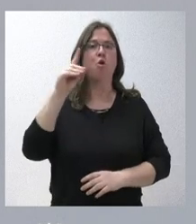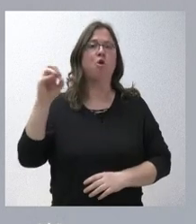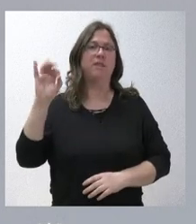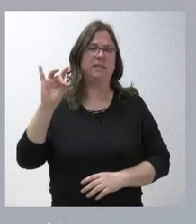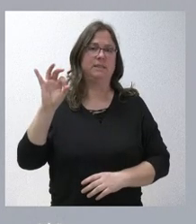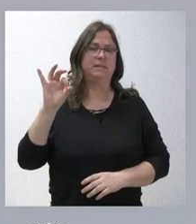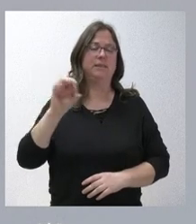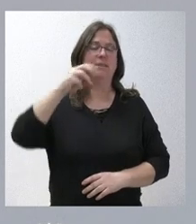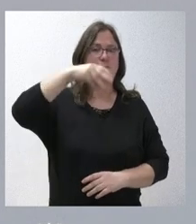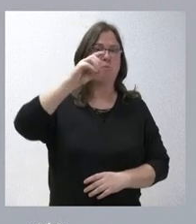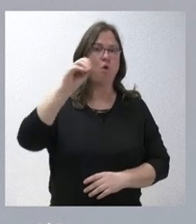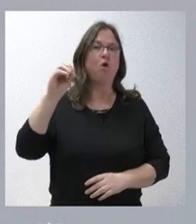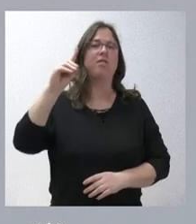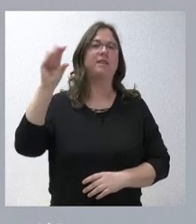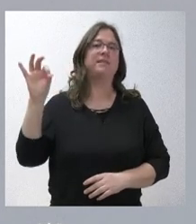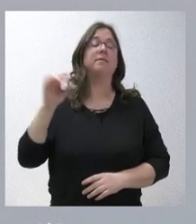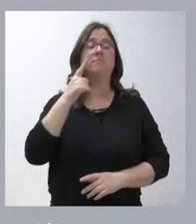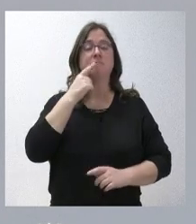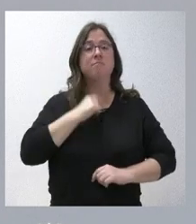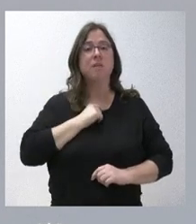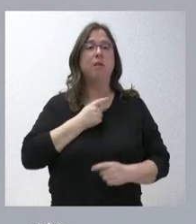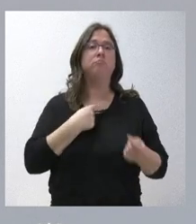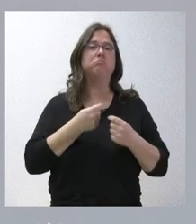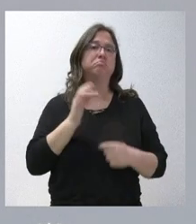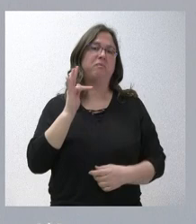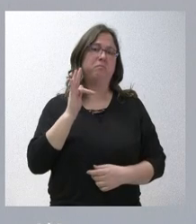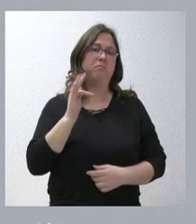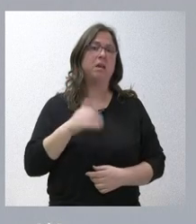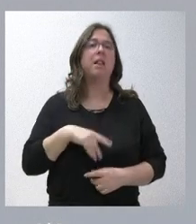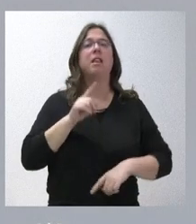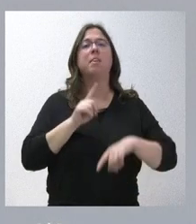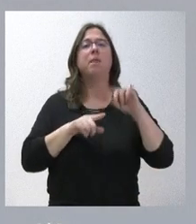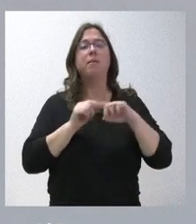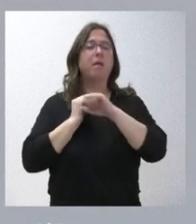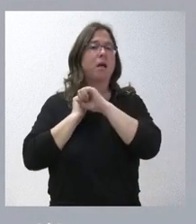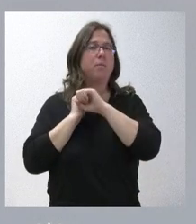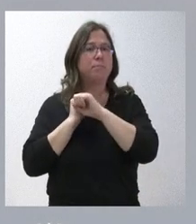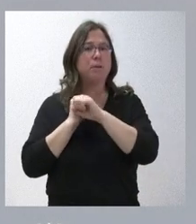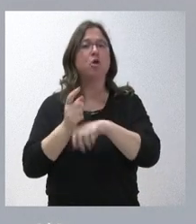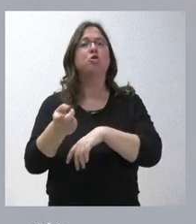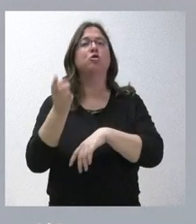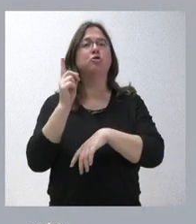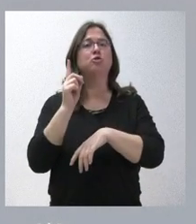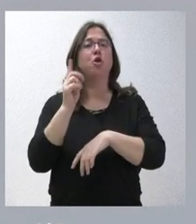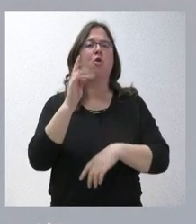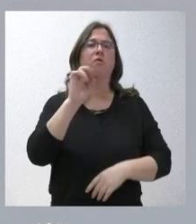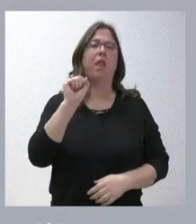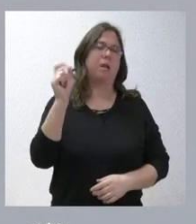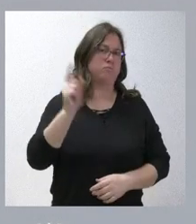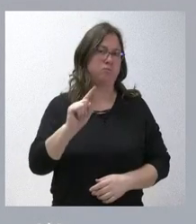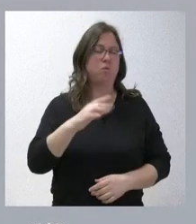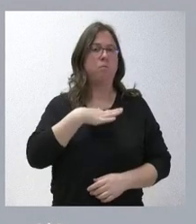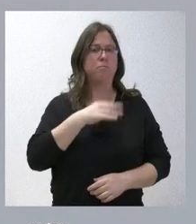permite también es Acceder al mercado en unas condiciones favorables no depender exclusivamente del fla y también poder